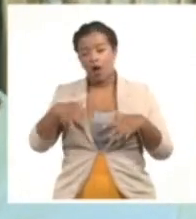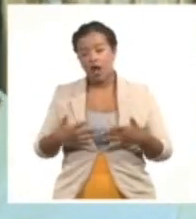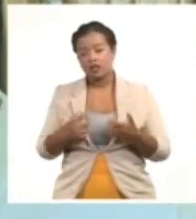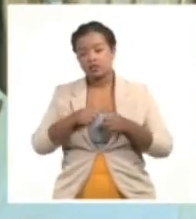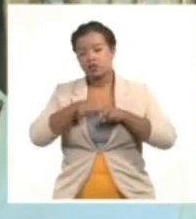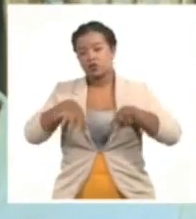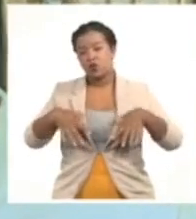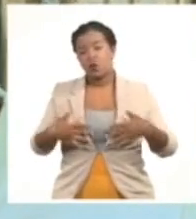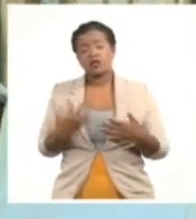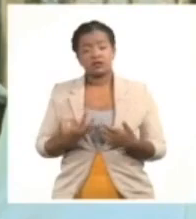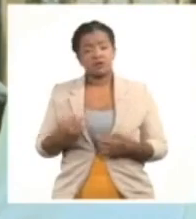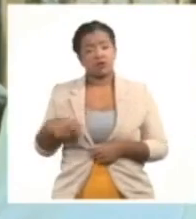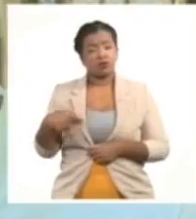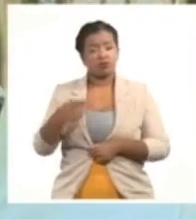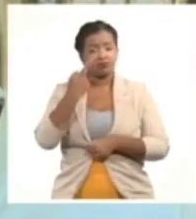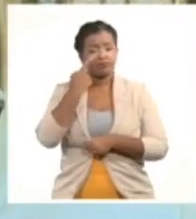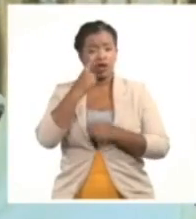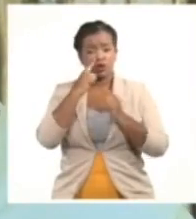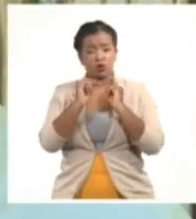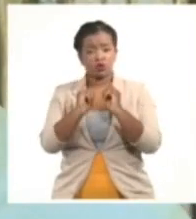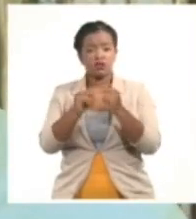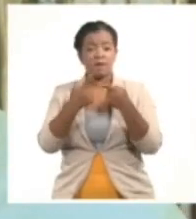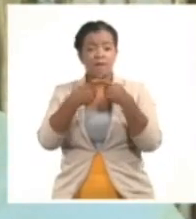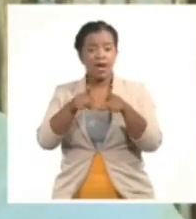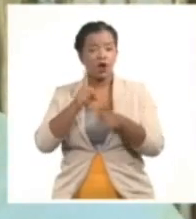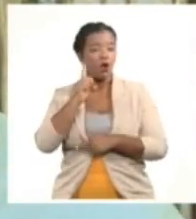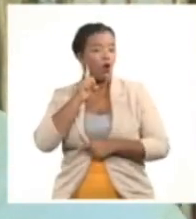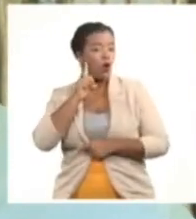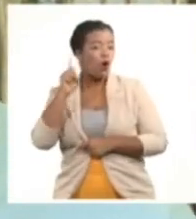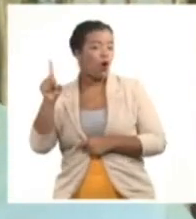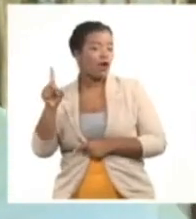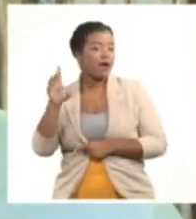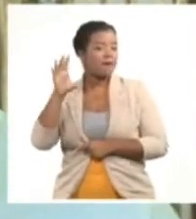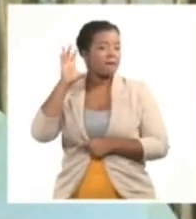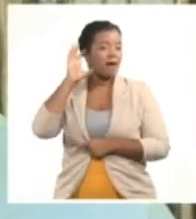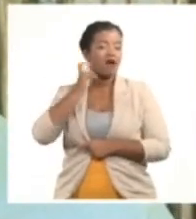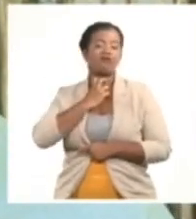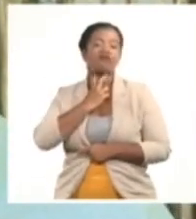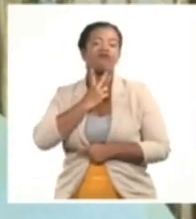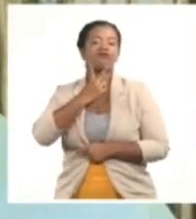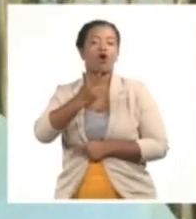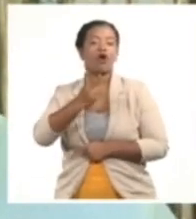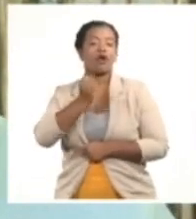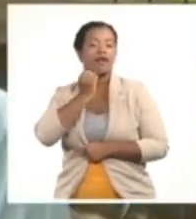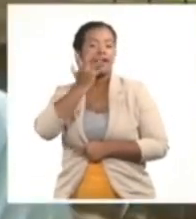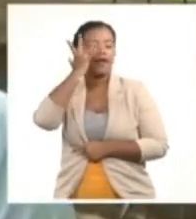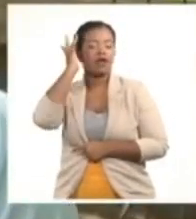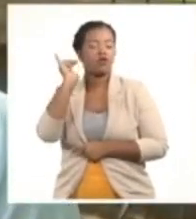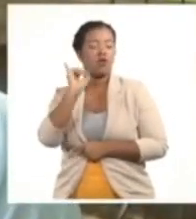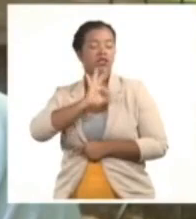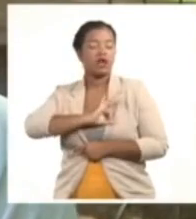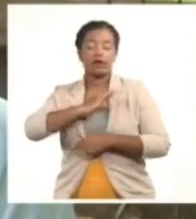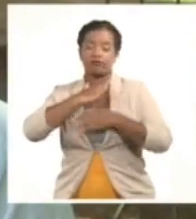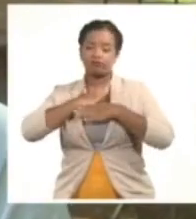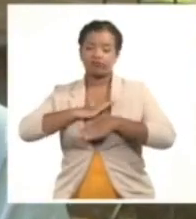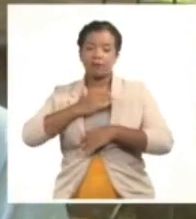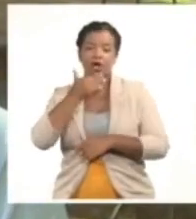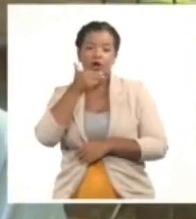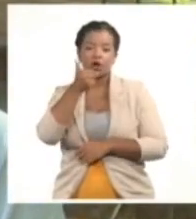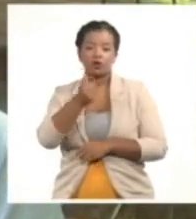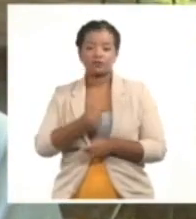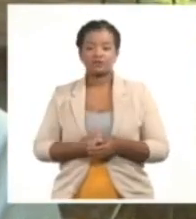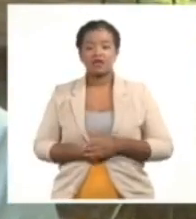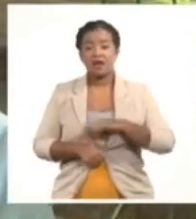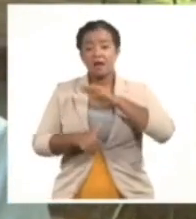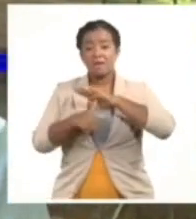noticiero diariamente escucharlo es su de su boca siempre alguna seguridad es mucho mejor no todos los presidentes del